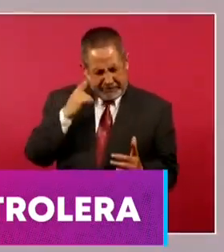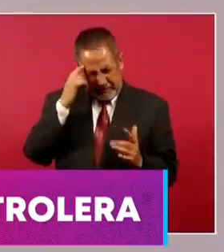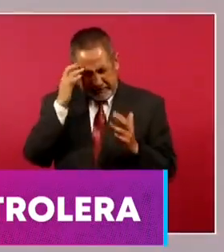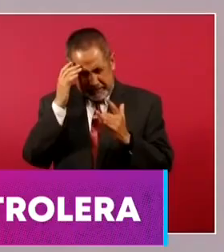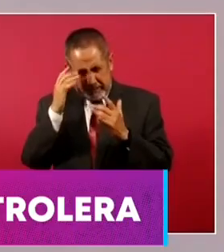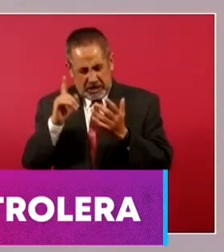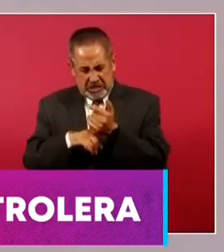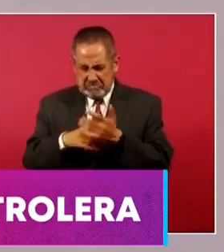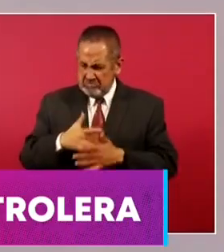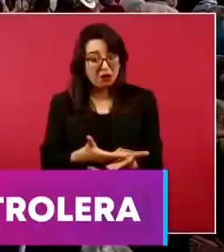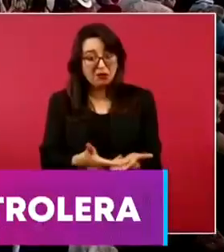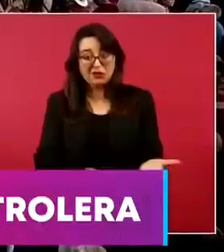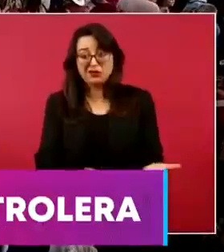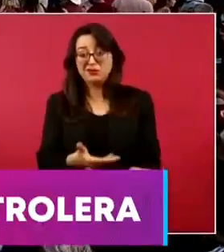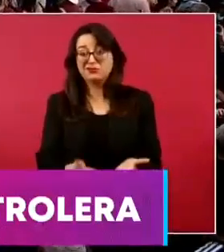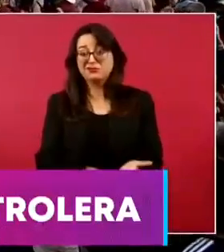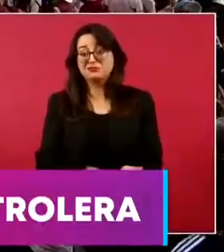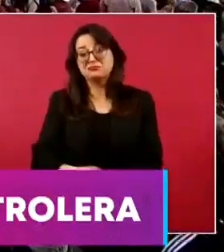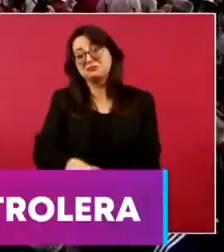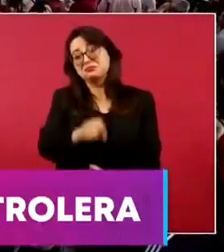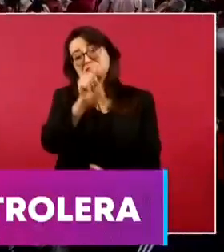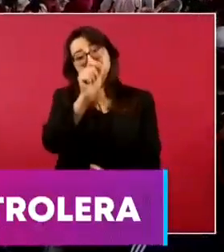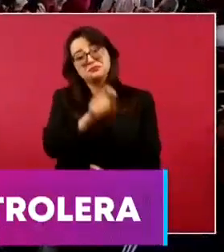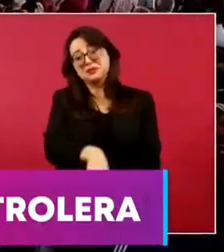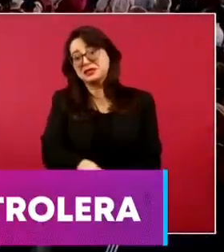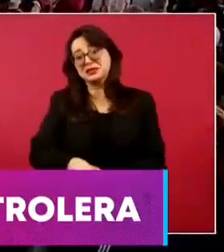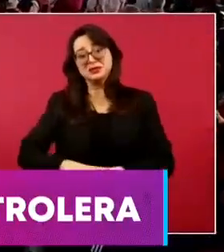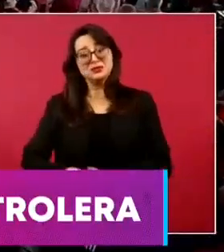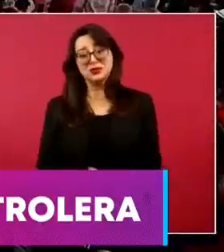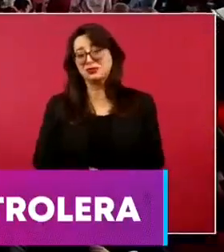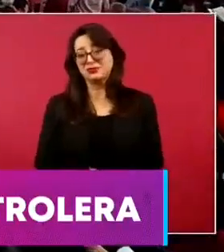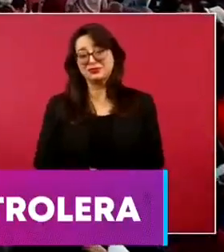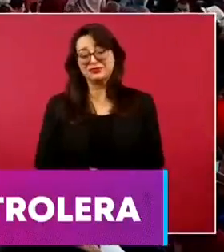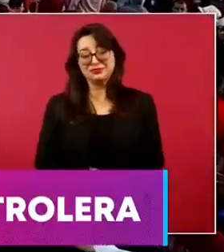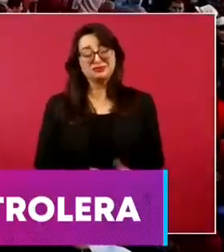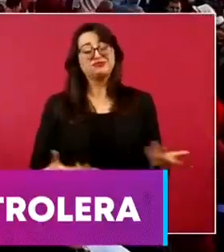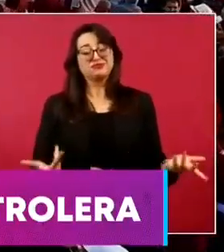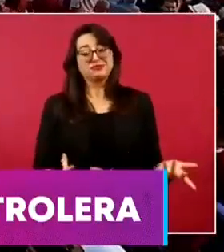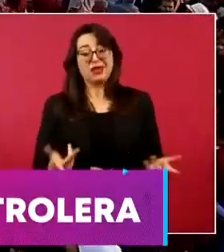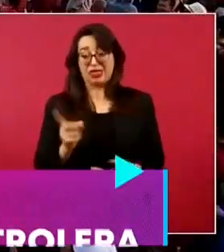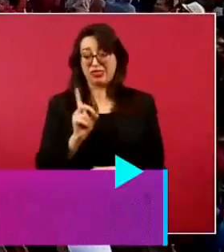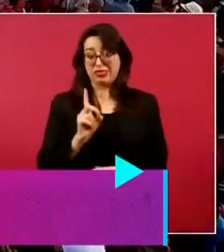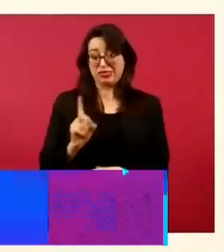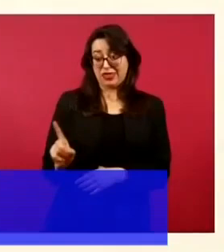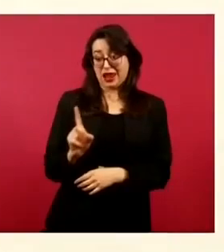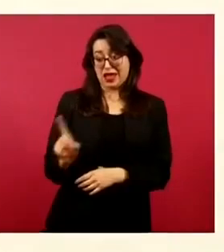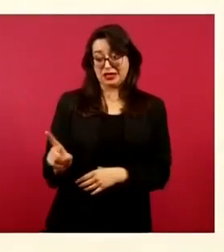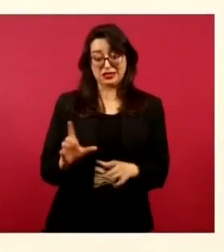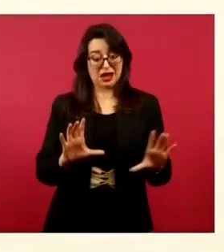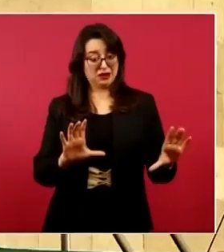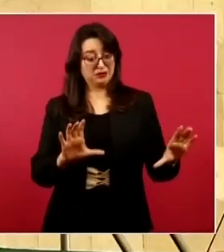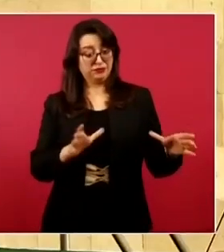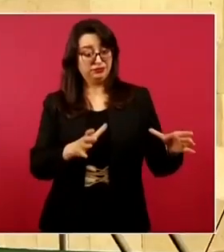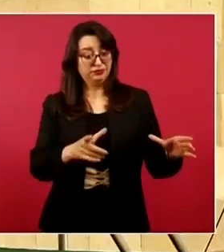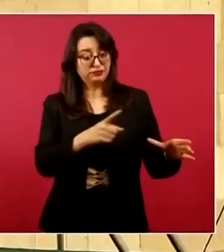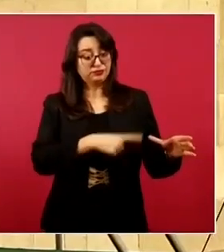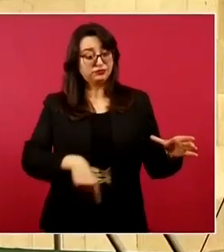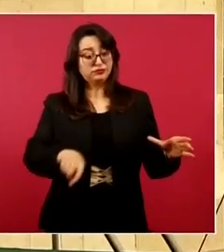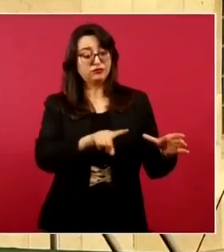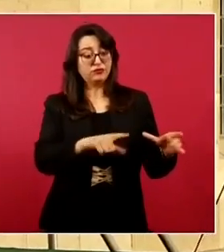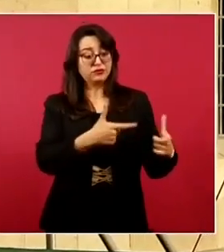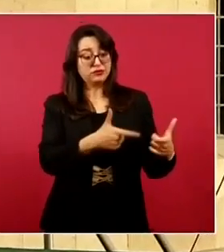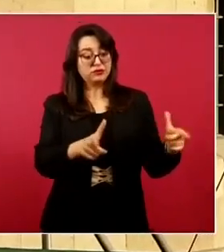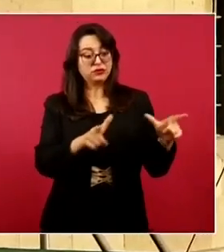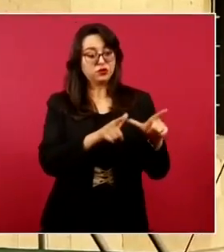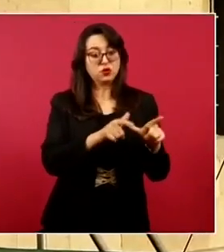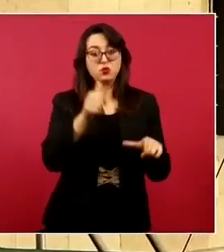de convicciones. La derecha siempre se reagrupa cuando se pretende